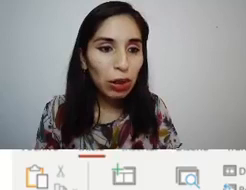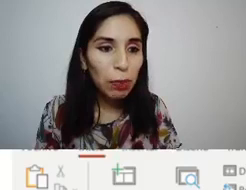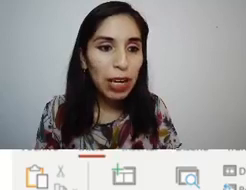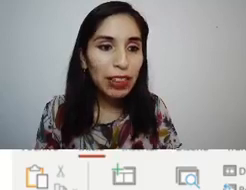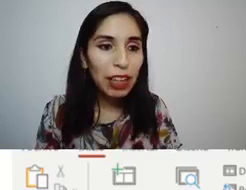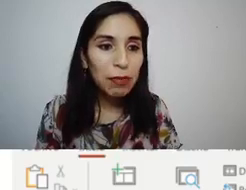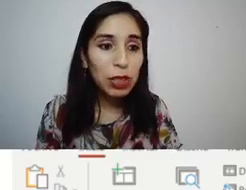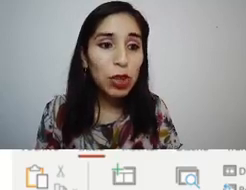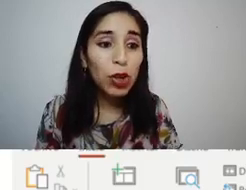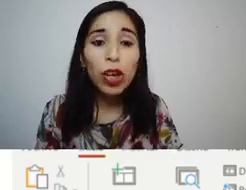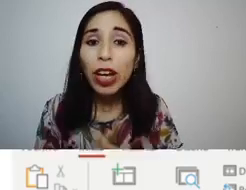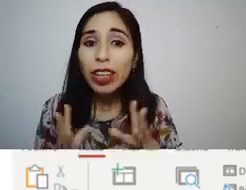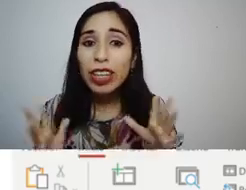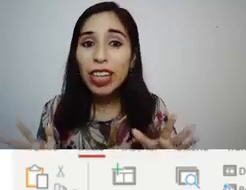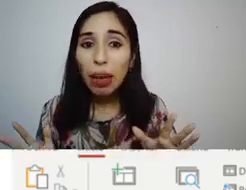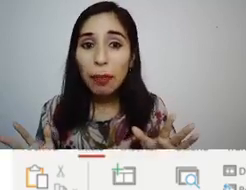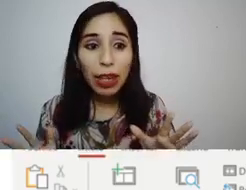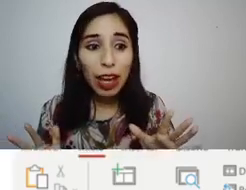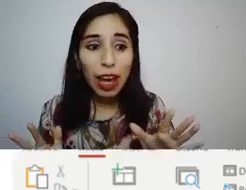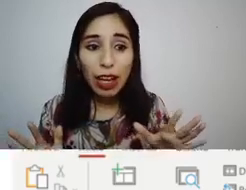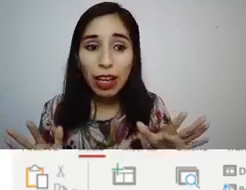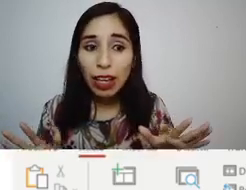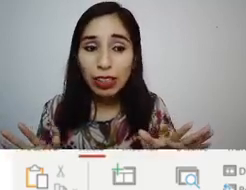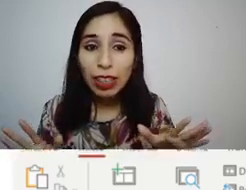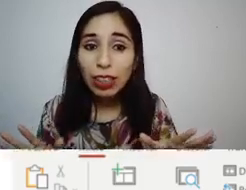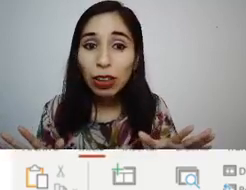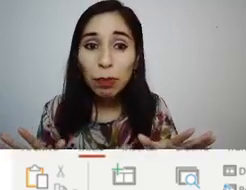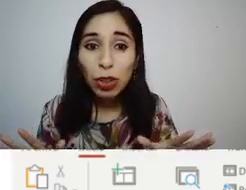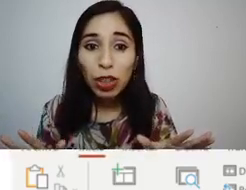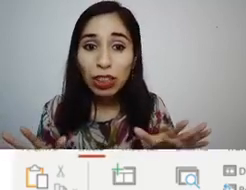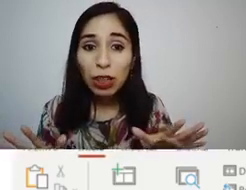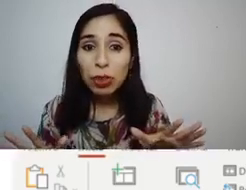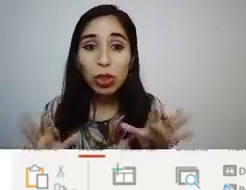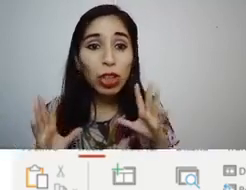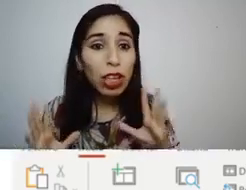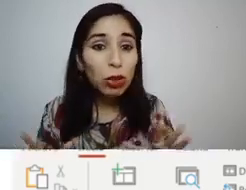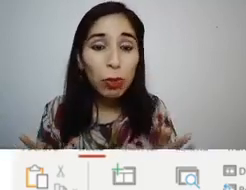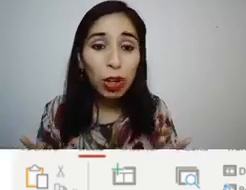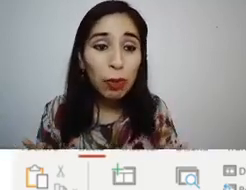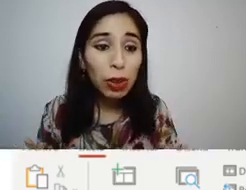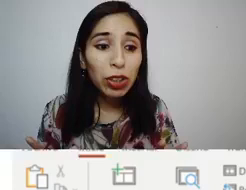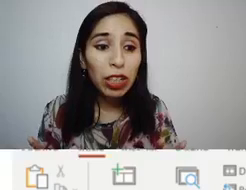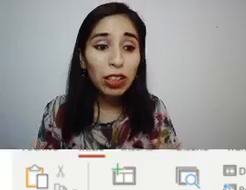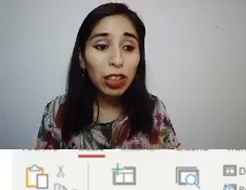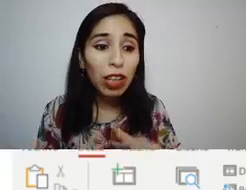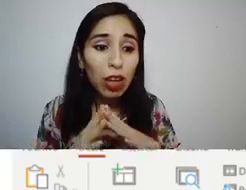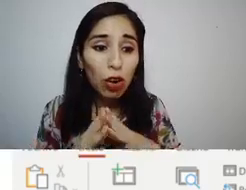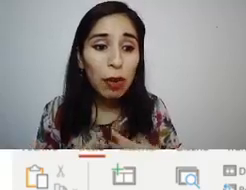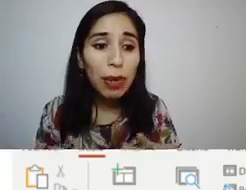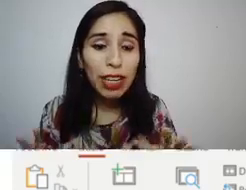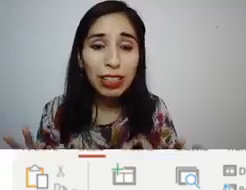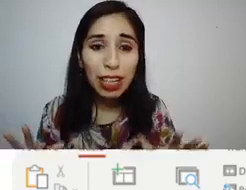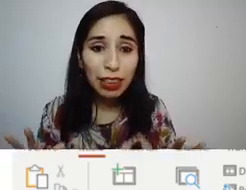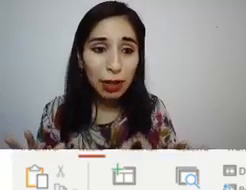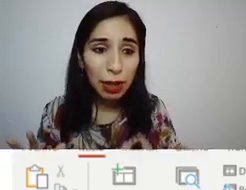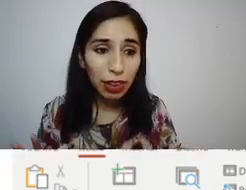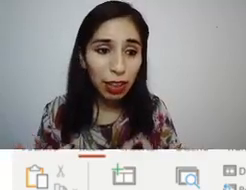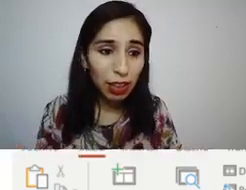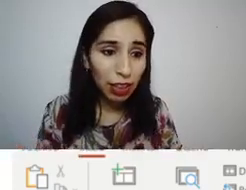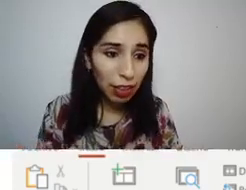malo que se interrumpe la transmisión dígame se ha interrumpido la transmisión hay algún problema cuando en internet me ven